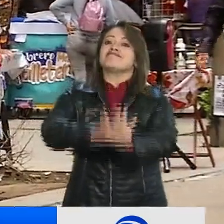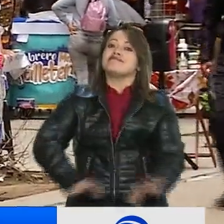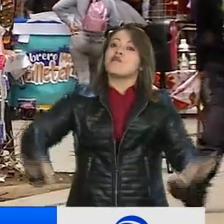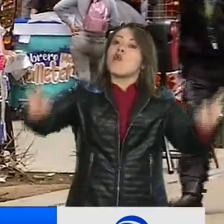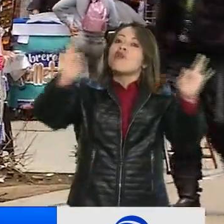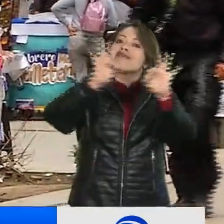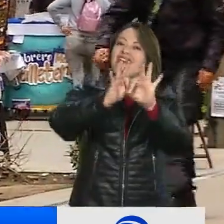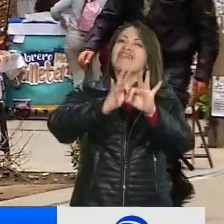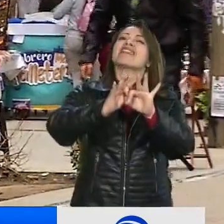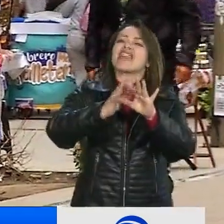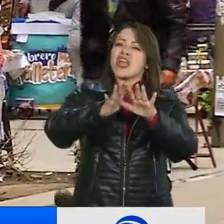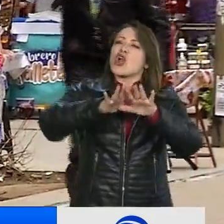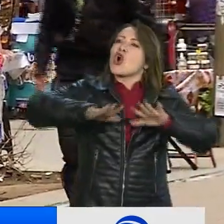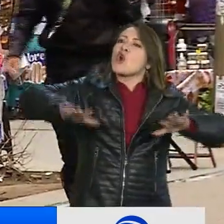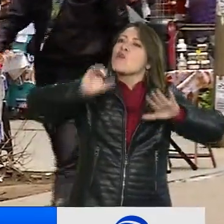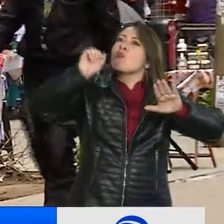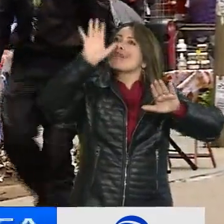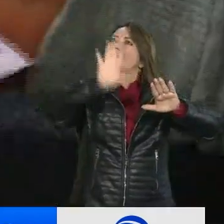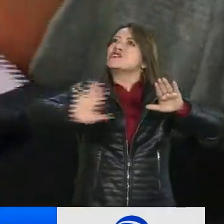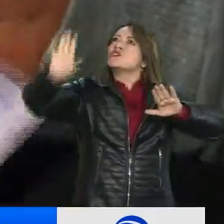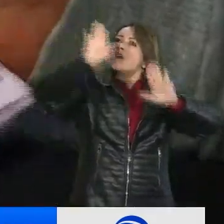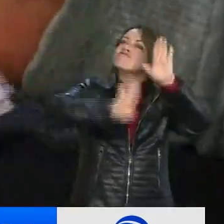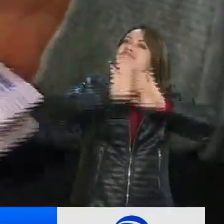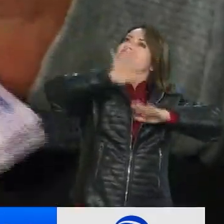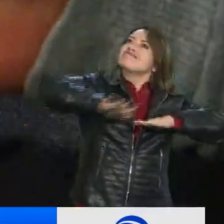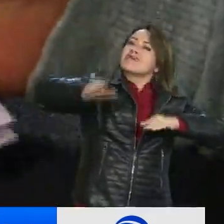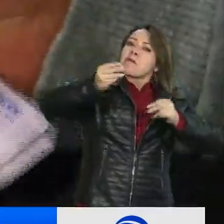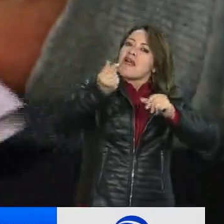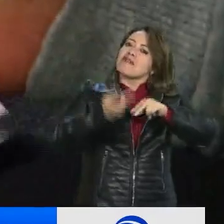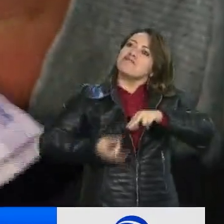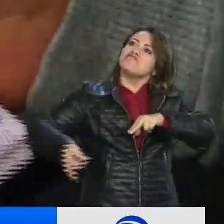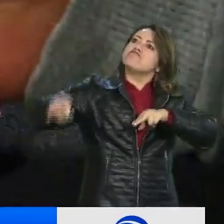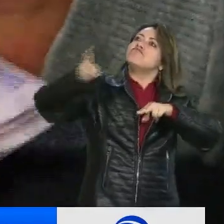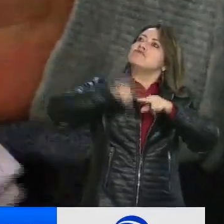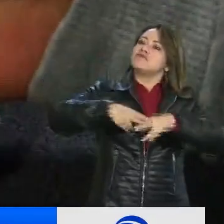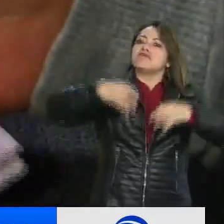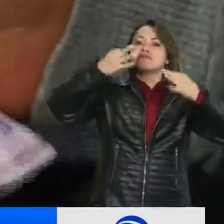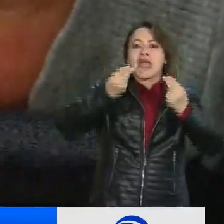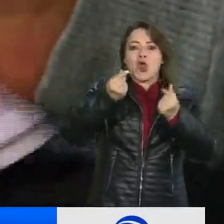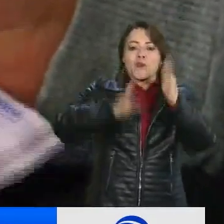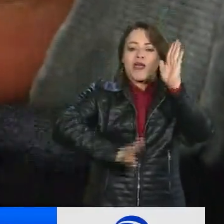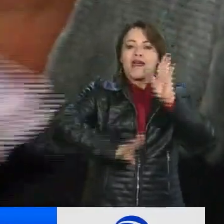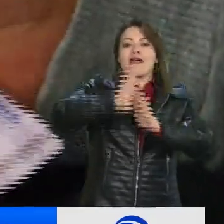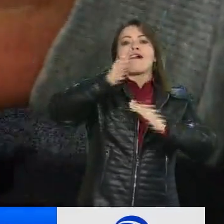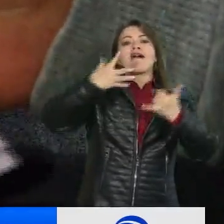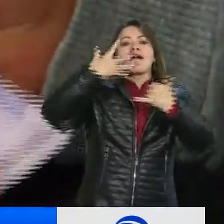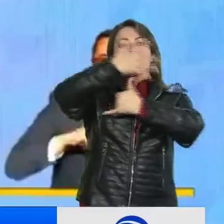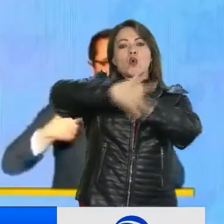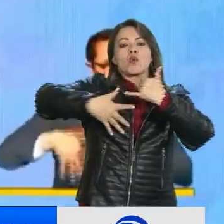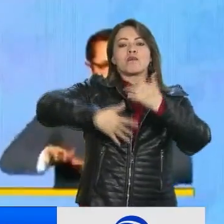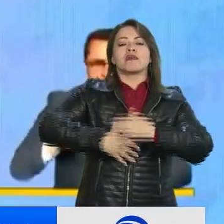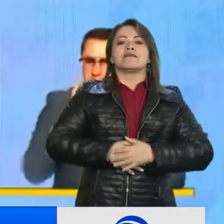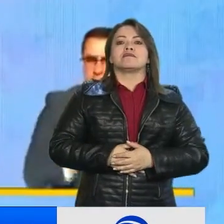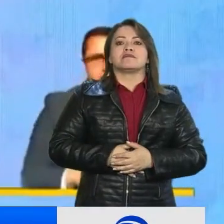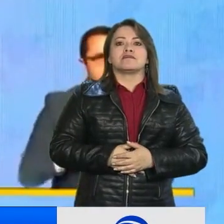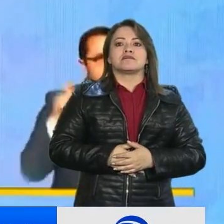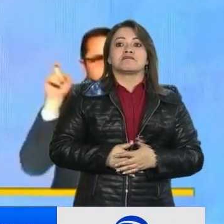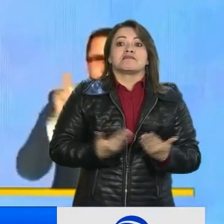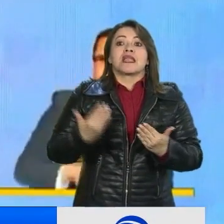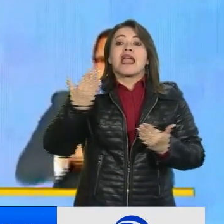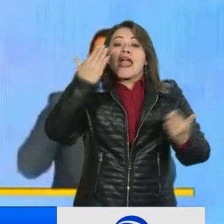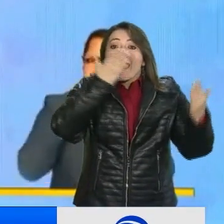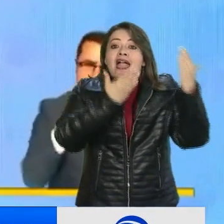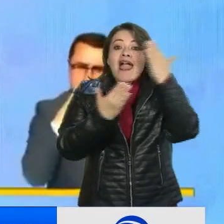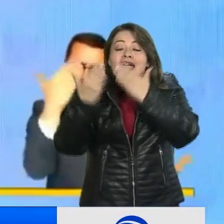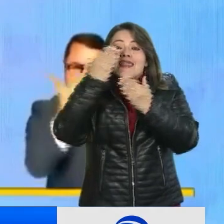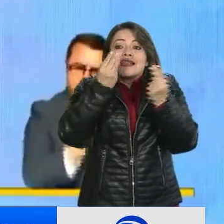aumento en la demanda del territorio nacional puede generar un fortalecimiento en la reactivación económica del país. Buen análisis